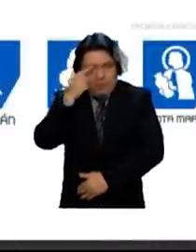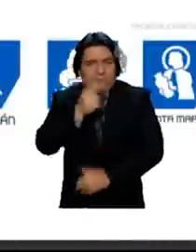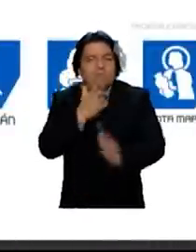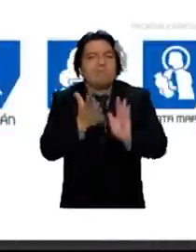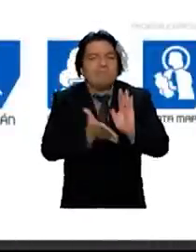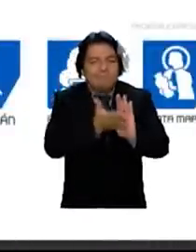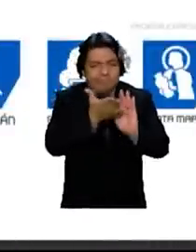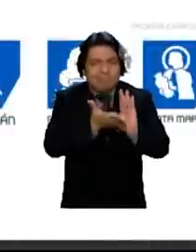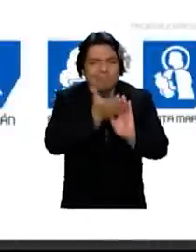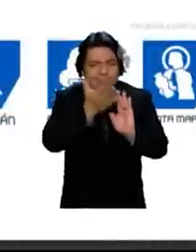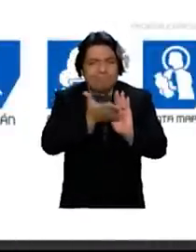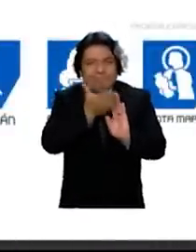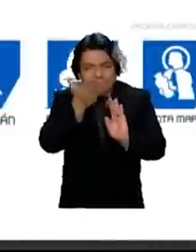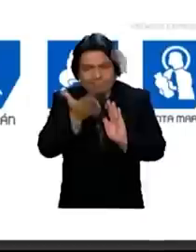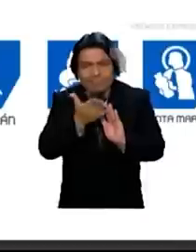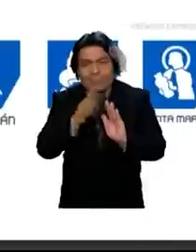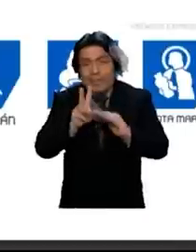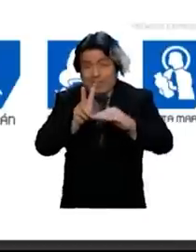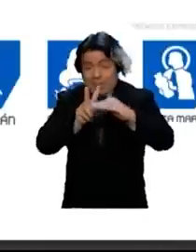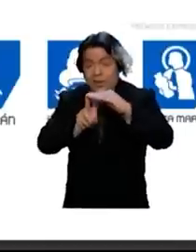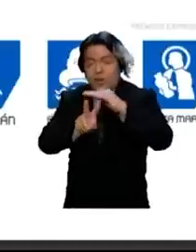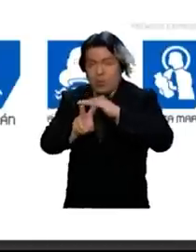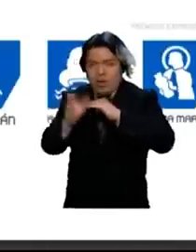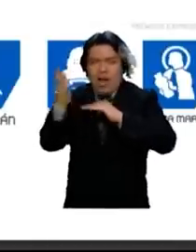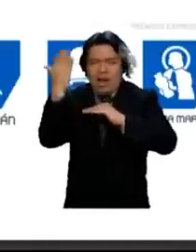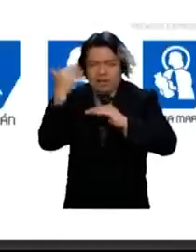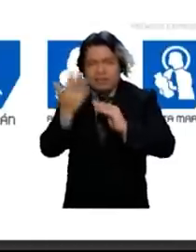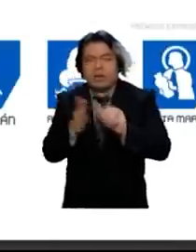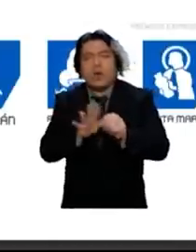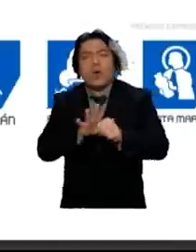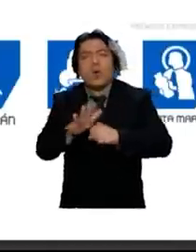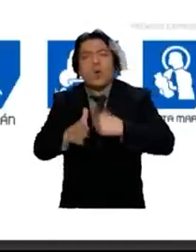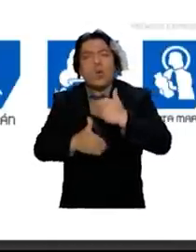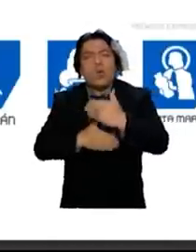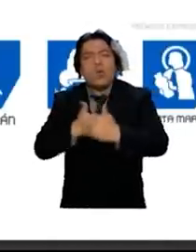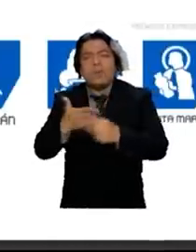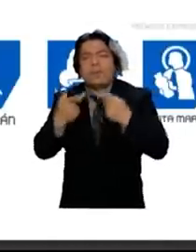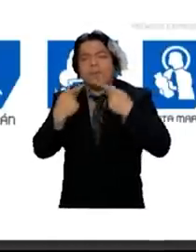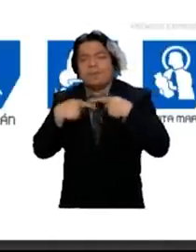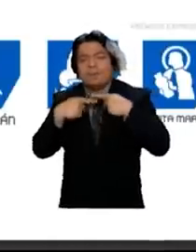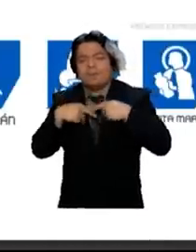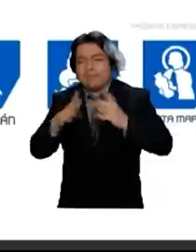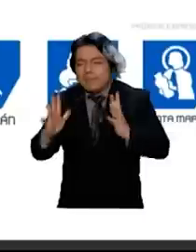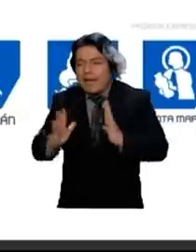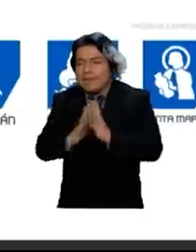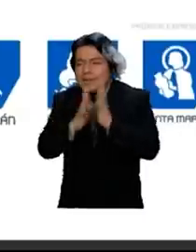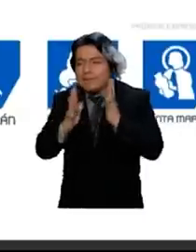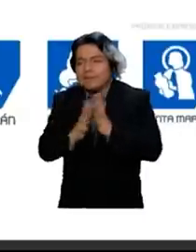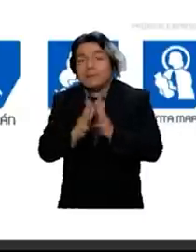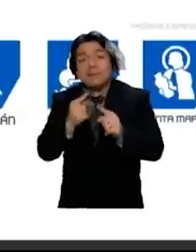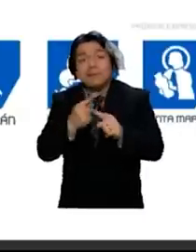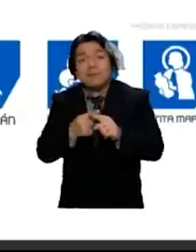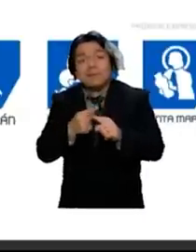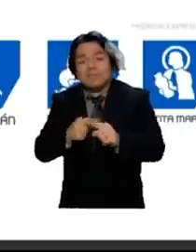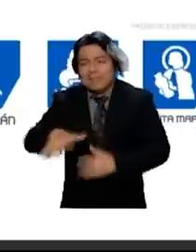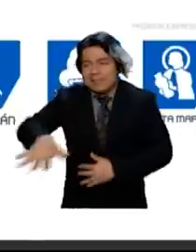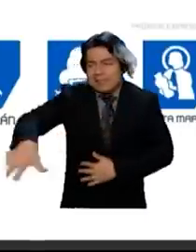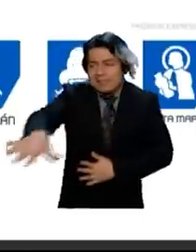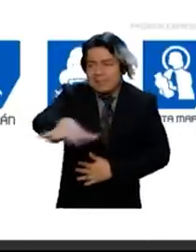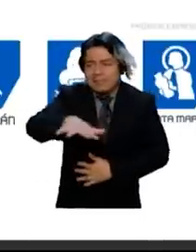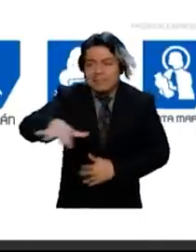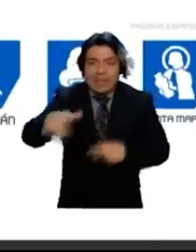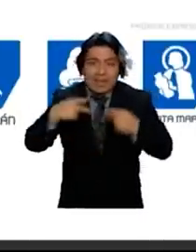construcción del trolebús elevado. Y fue el proceso de participación y consulta con los pueblos y barrios